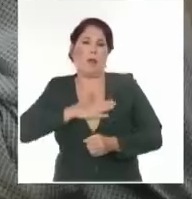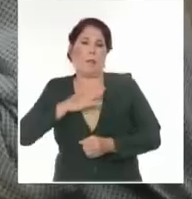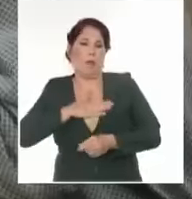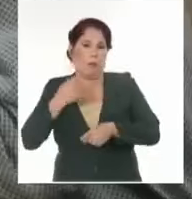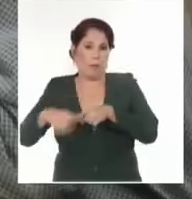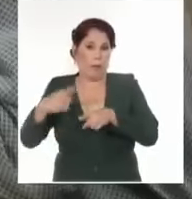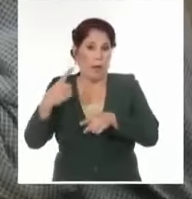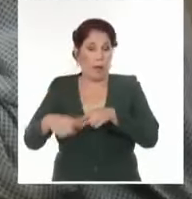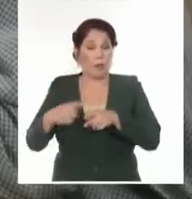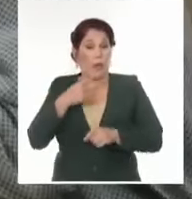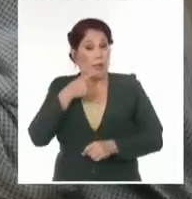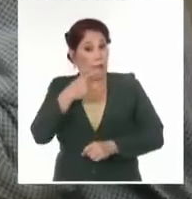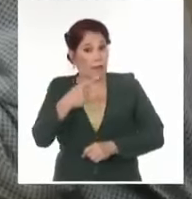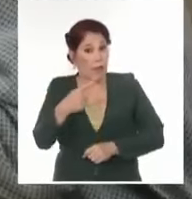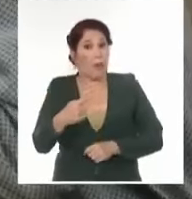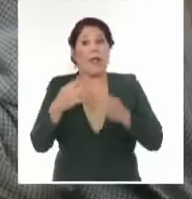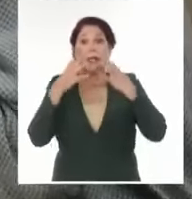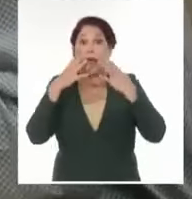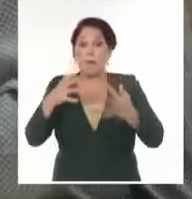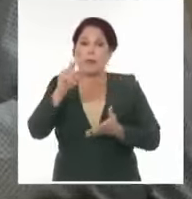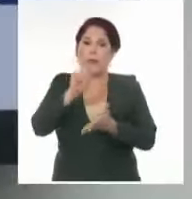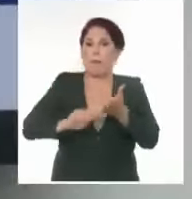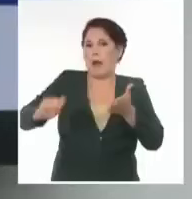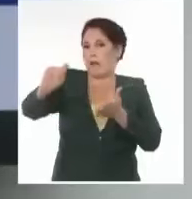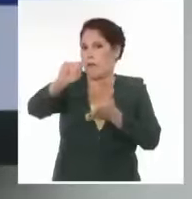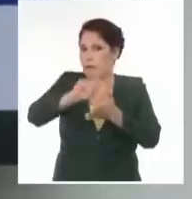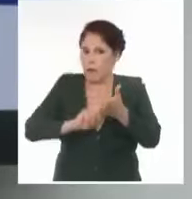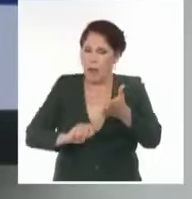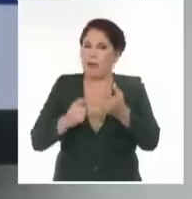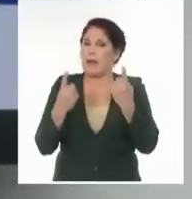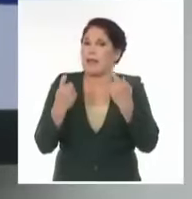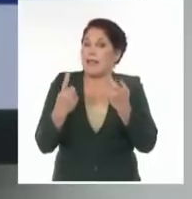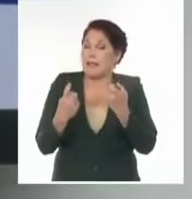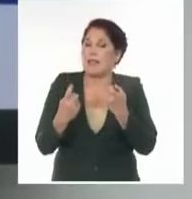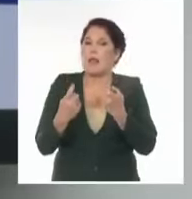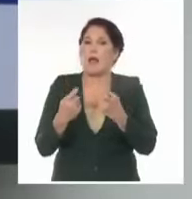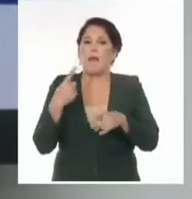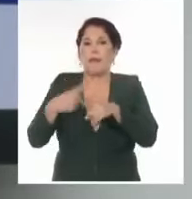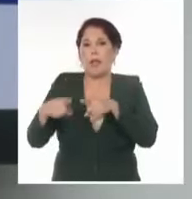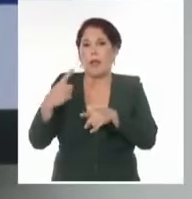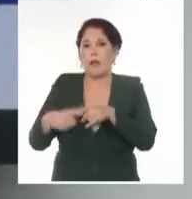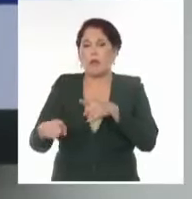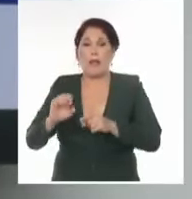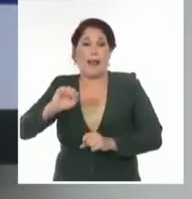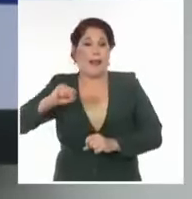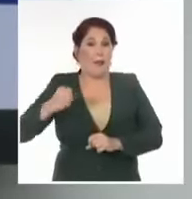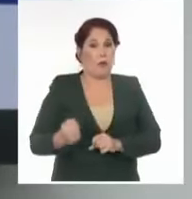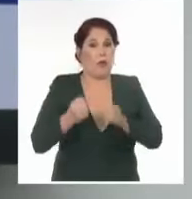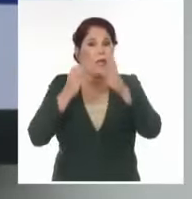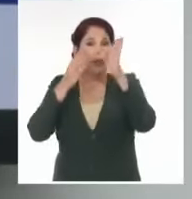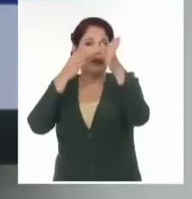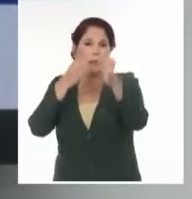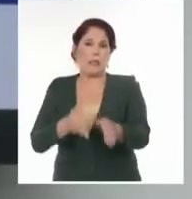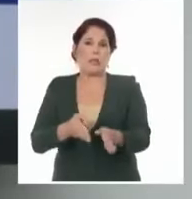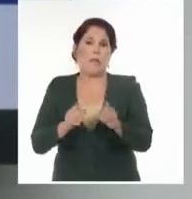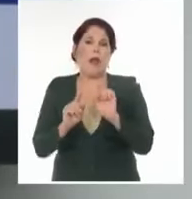Igualmente insistió en la importancia de la planificación y la necesidad de multiplicar el rigor y la disciplina en